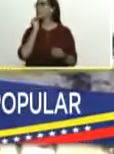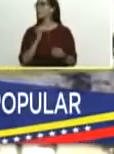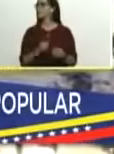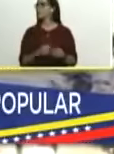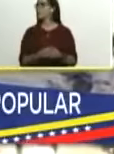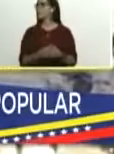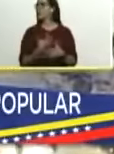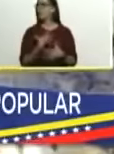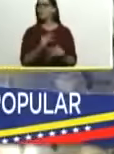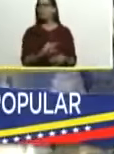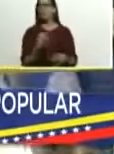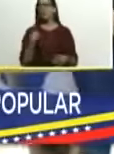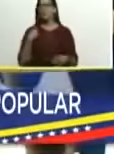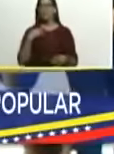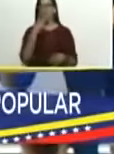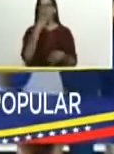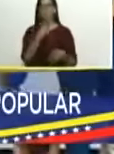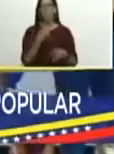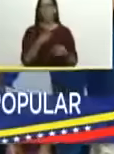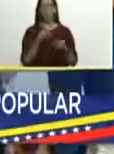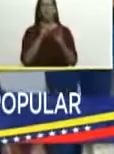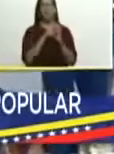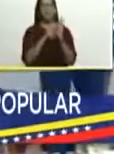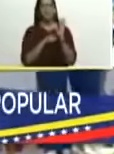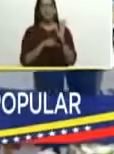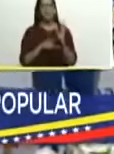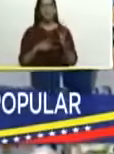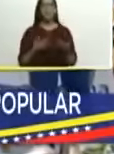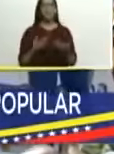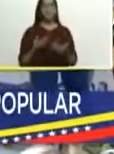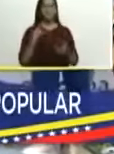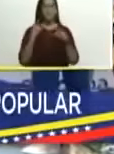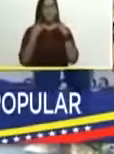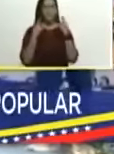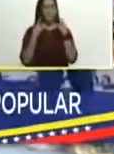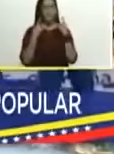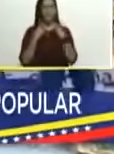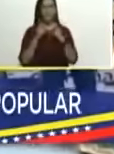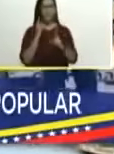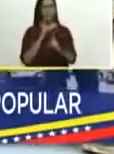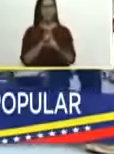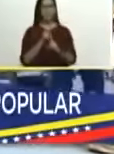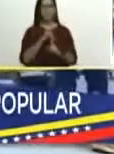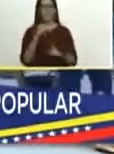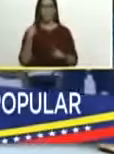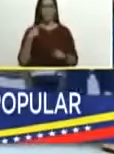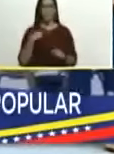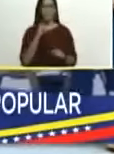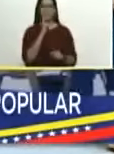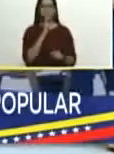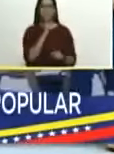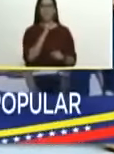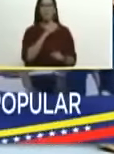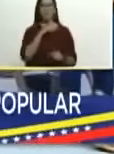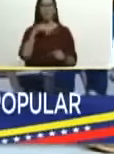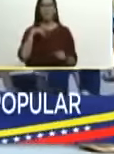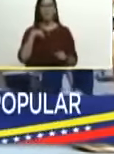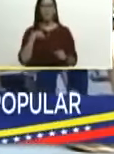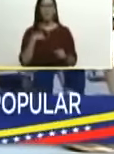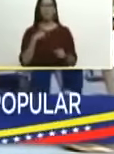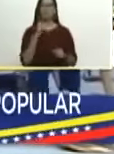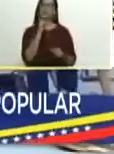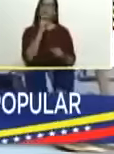interesante que tiene que ver con una agenda de acción concreta. No tiene ese nombre, pues nosotros le dimos el